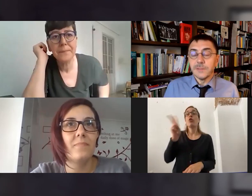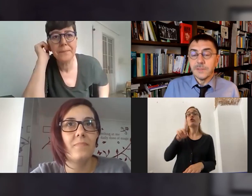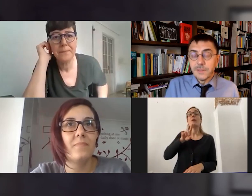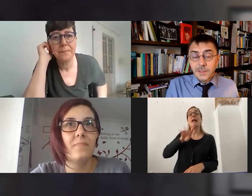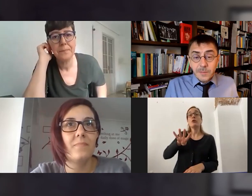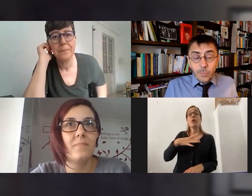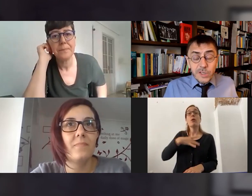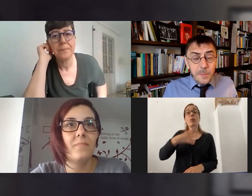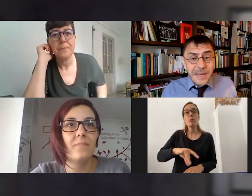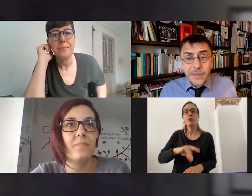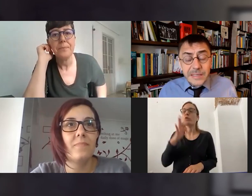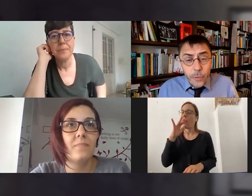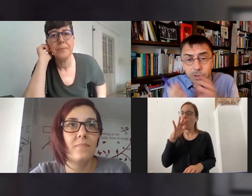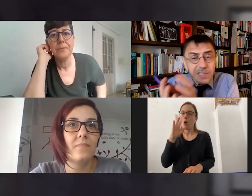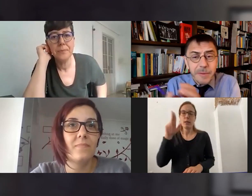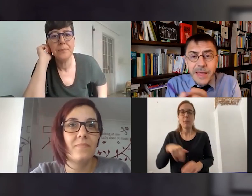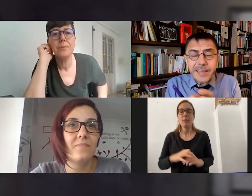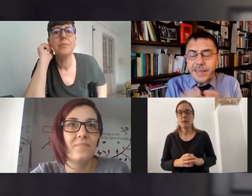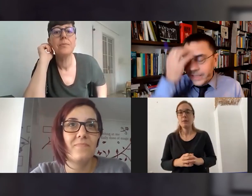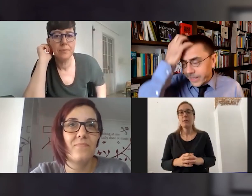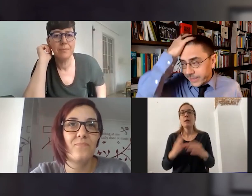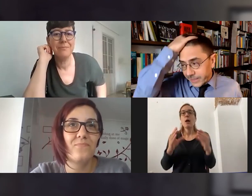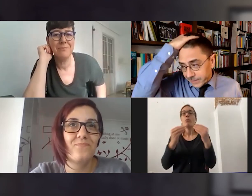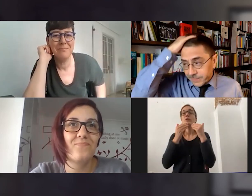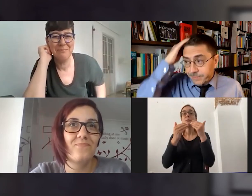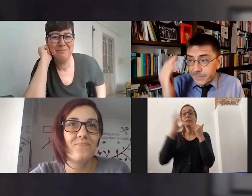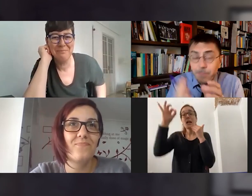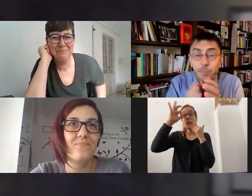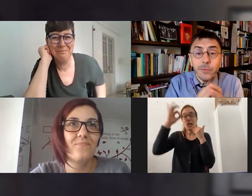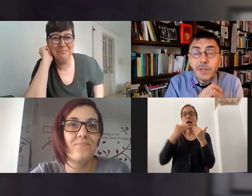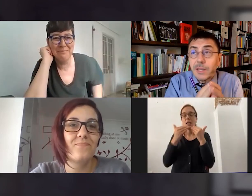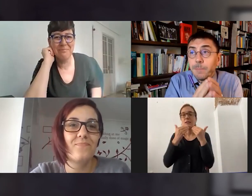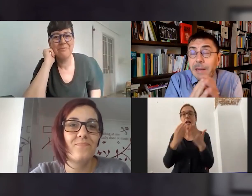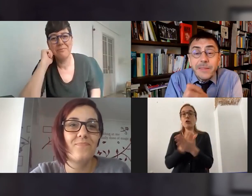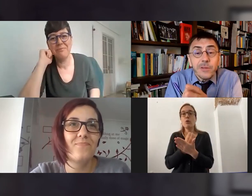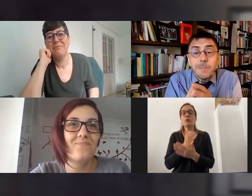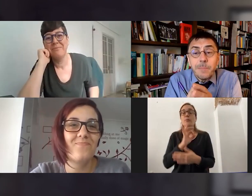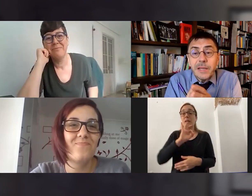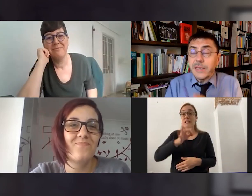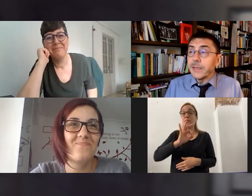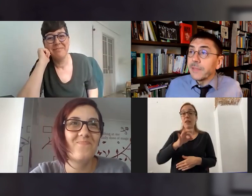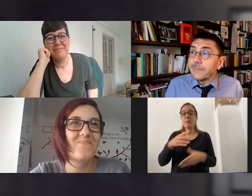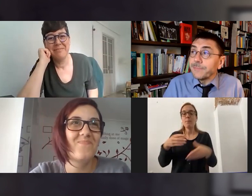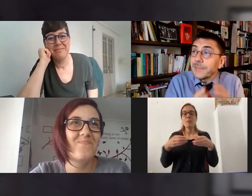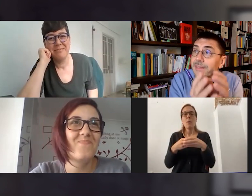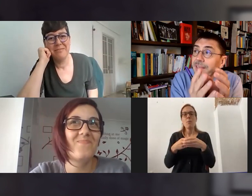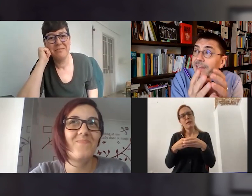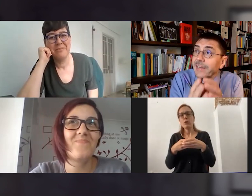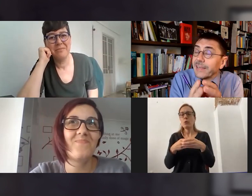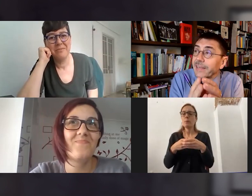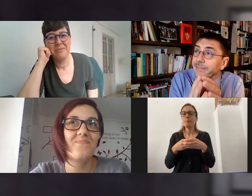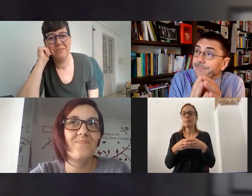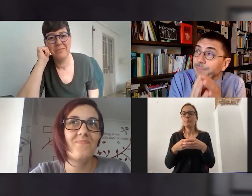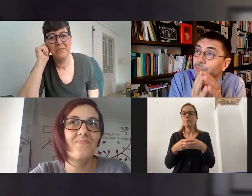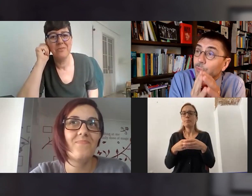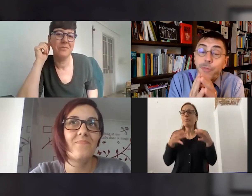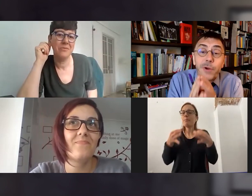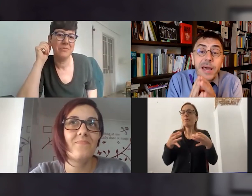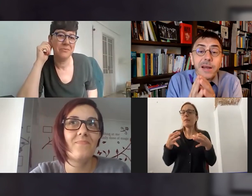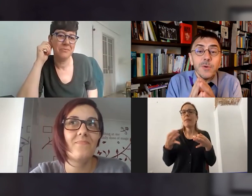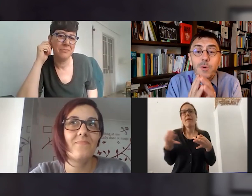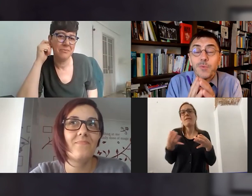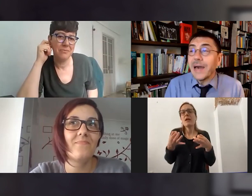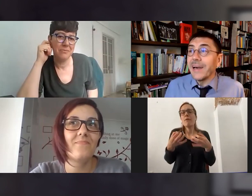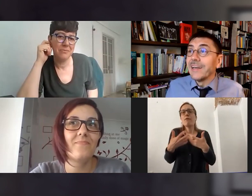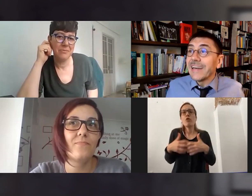ahora. Muchísimas gracias a todos. Es verdad que el partido siempre tiene que